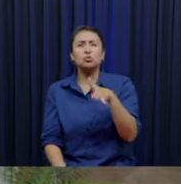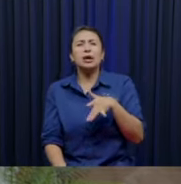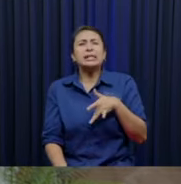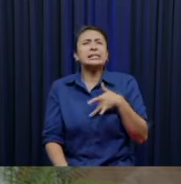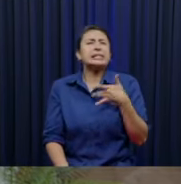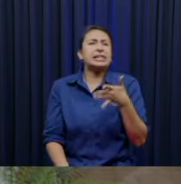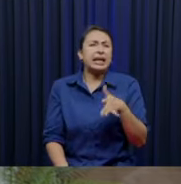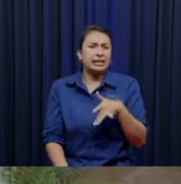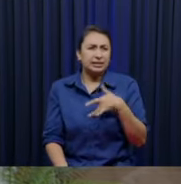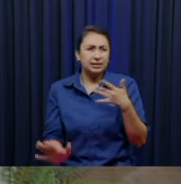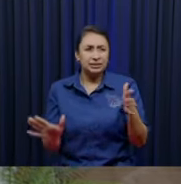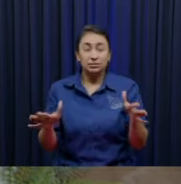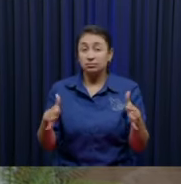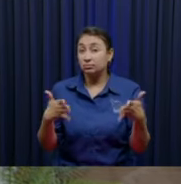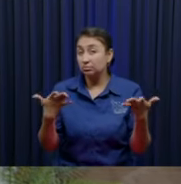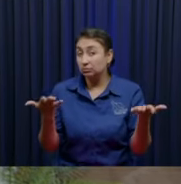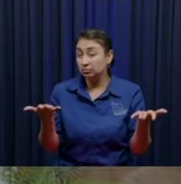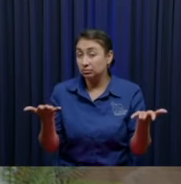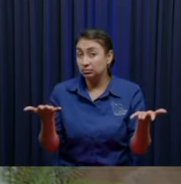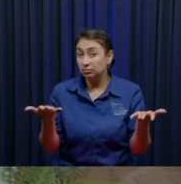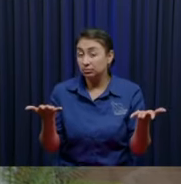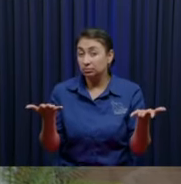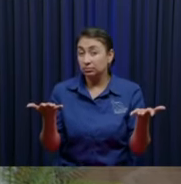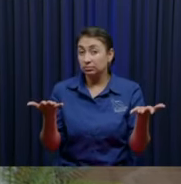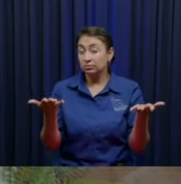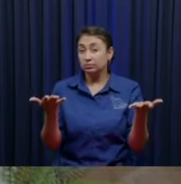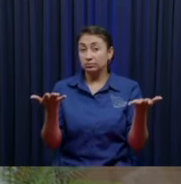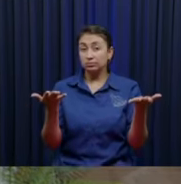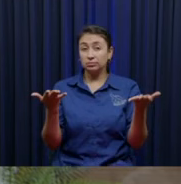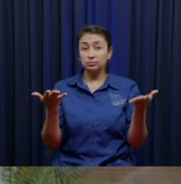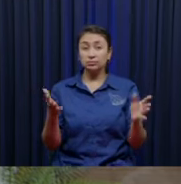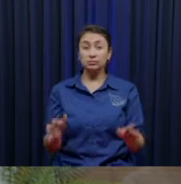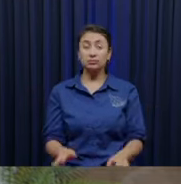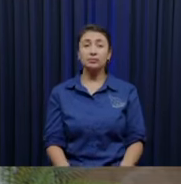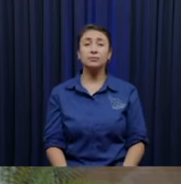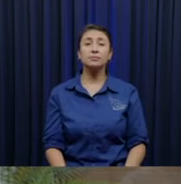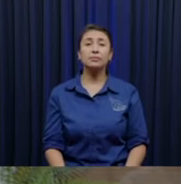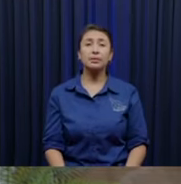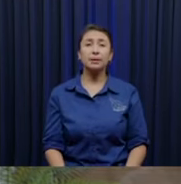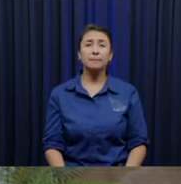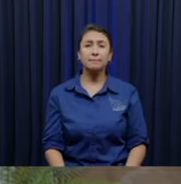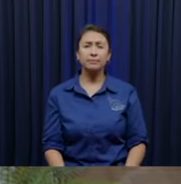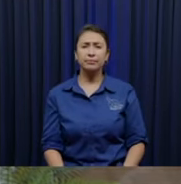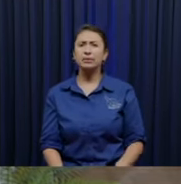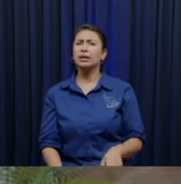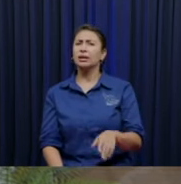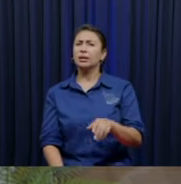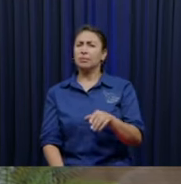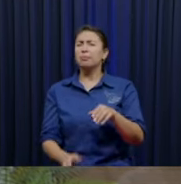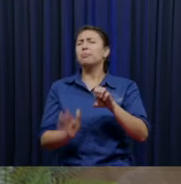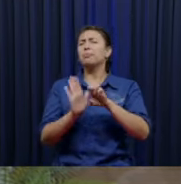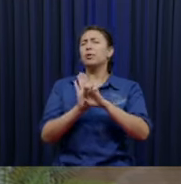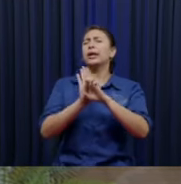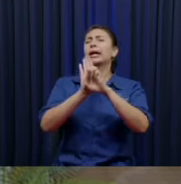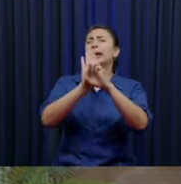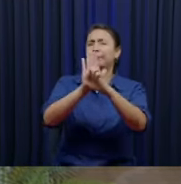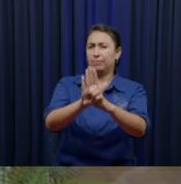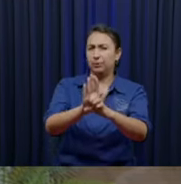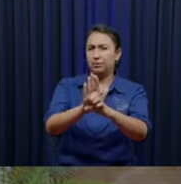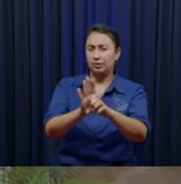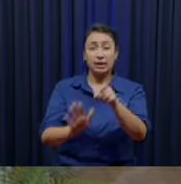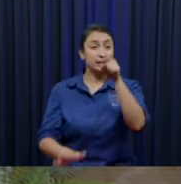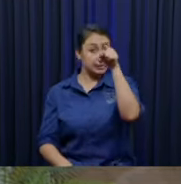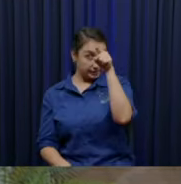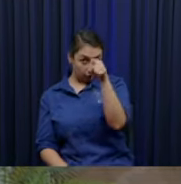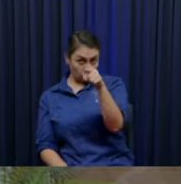Y pues yo no me puedo oponer a ello porque prácticamente es algo que fluye naturalmente en